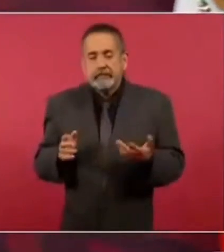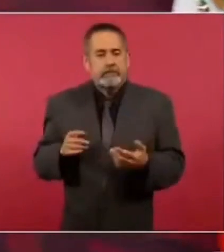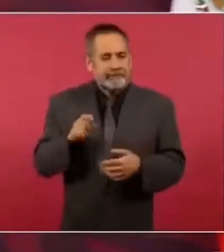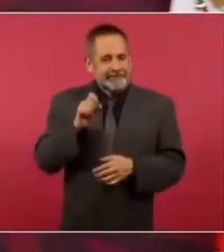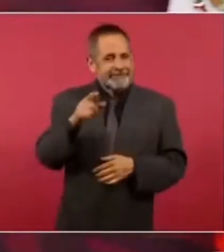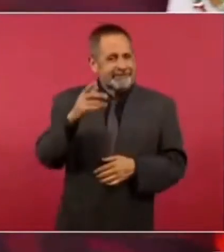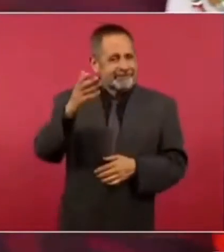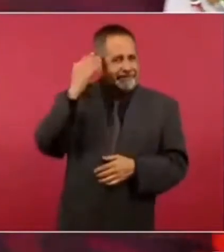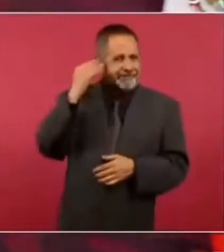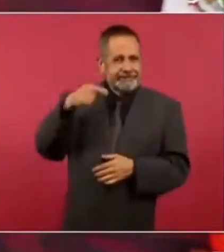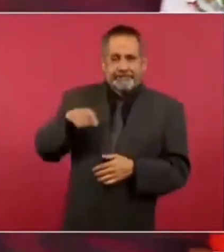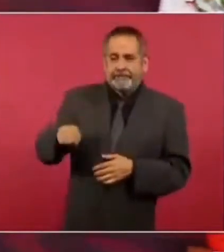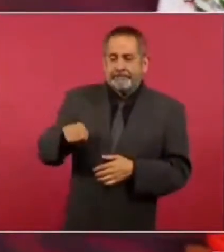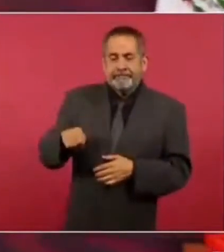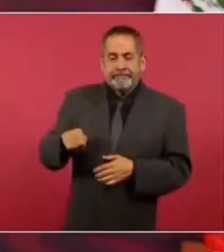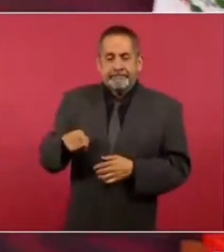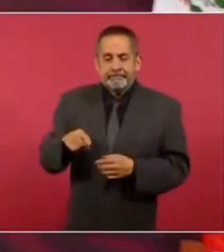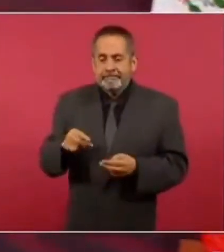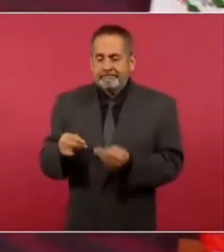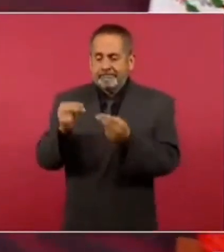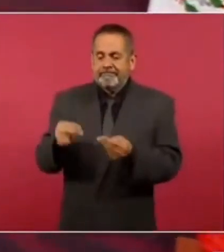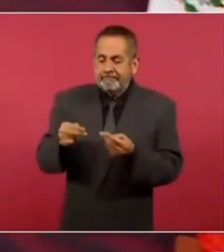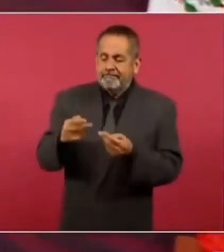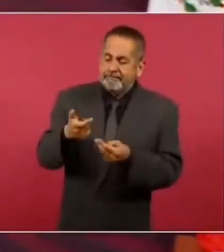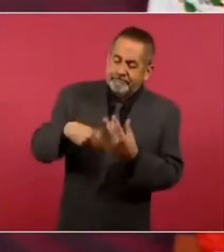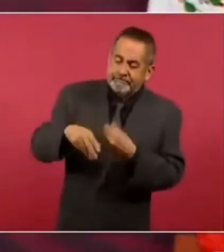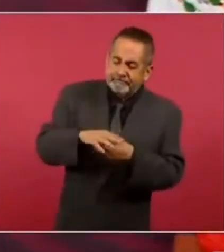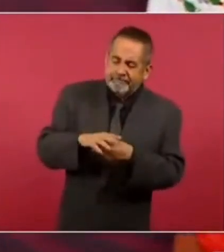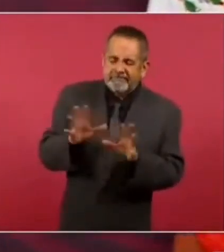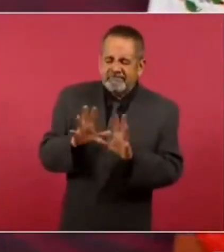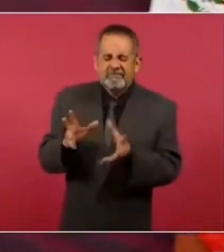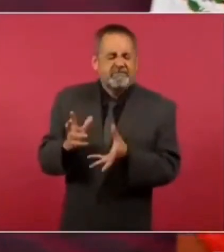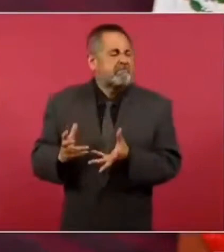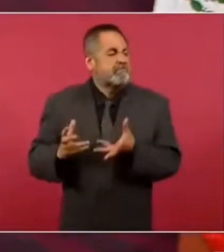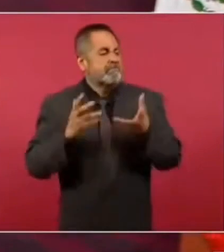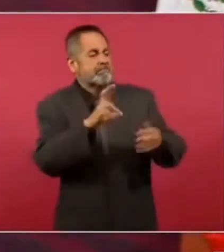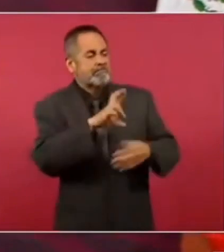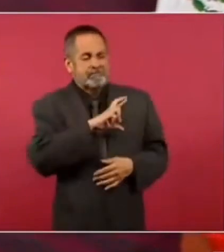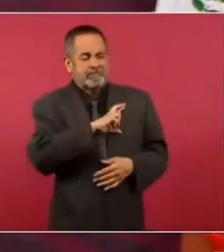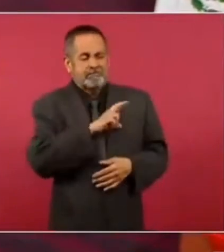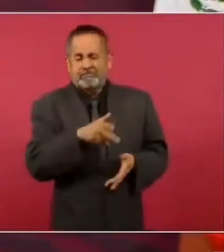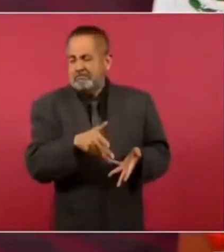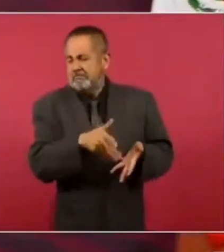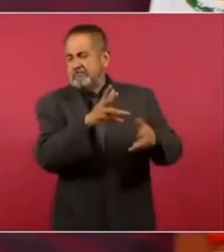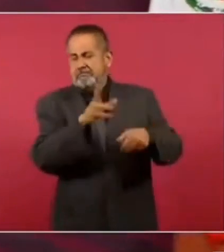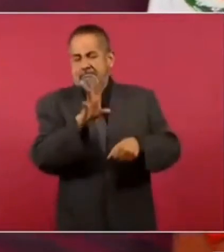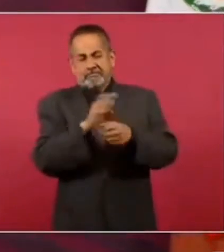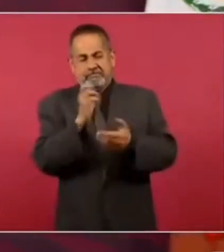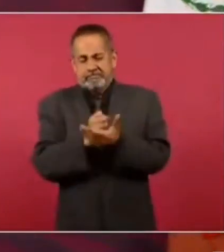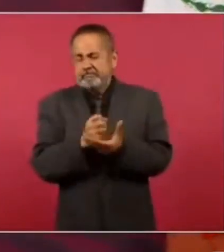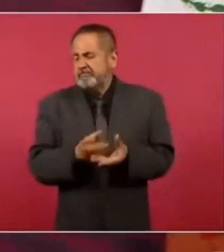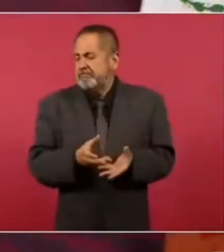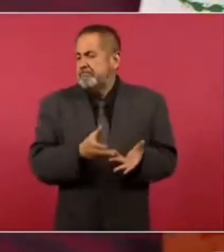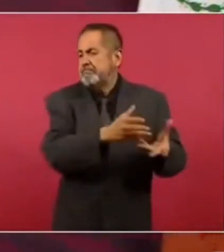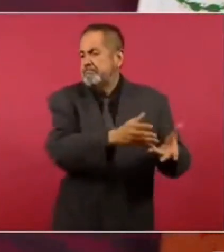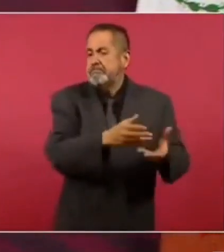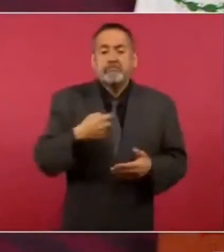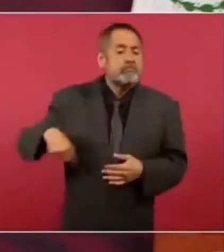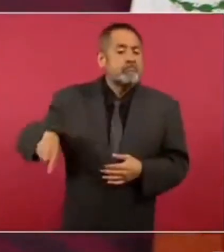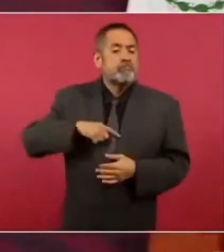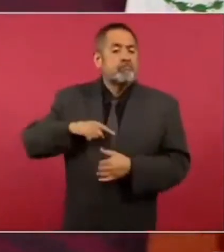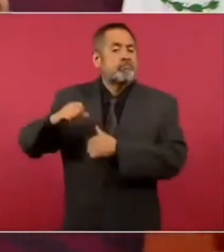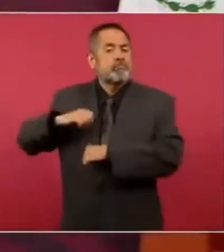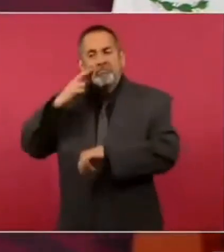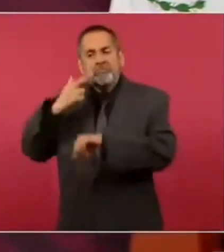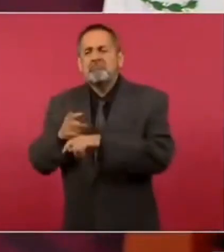de estas actividades económicas de parte de la nación o del Estado para